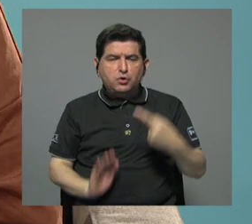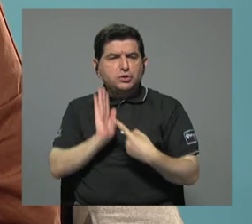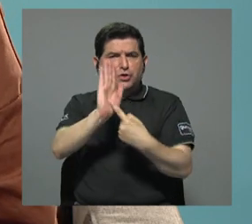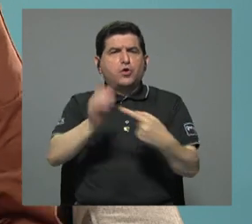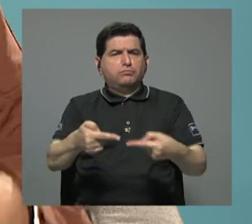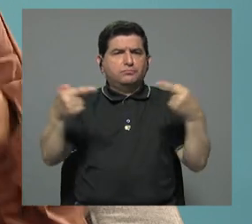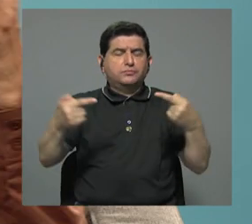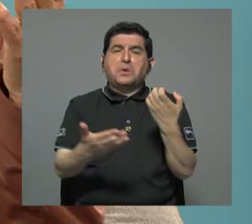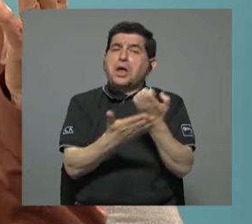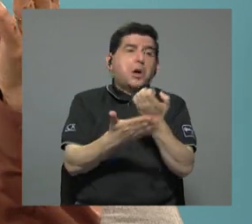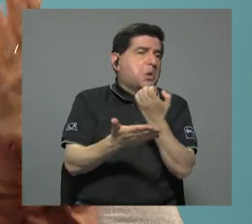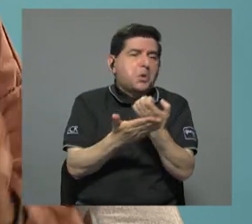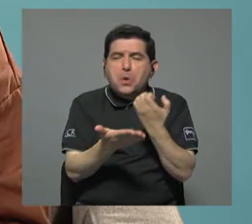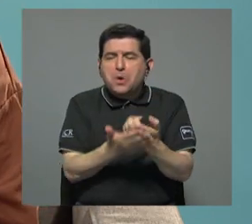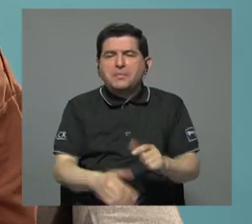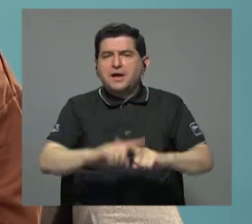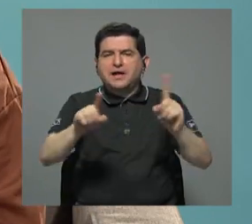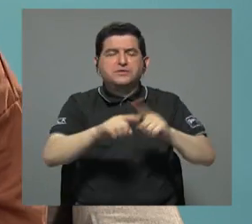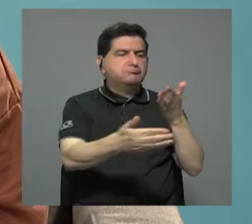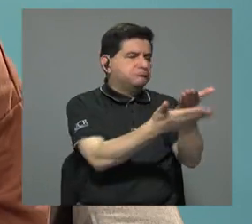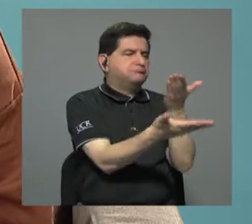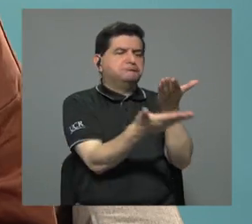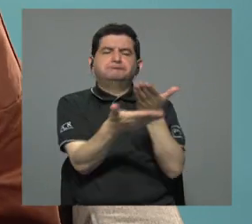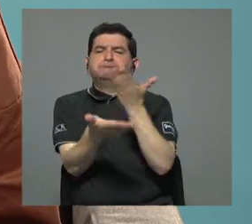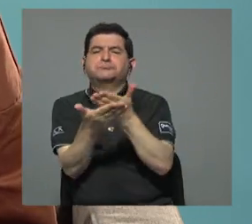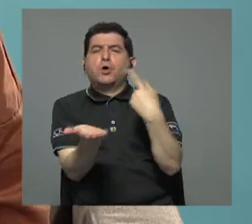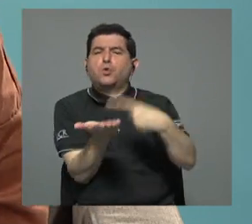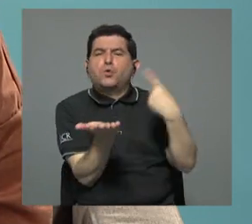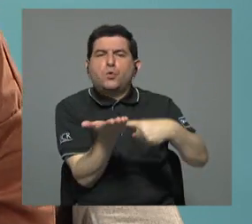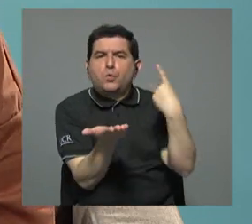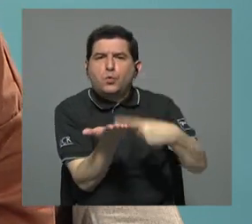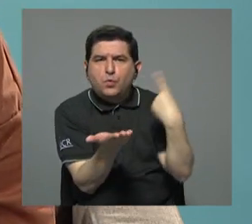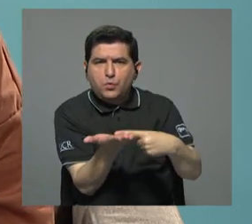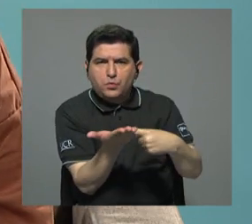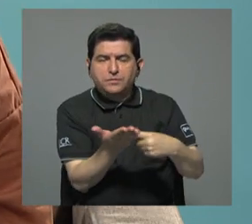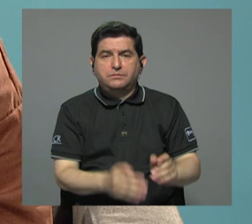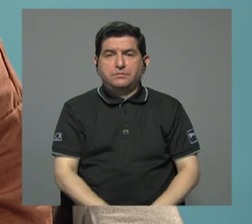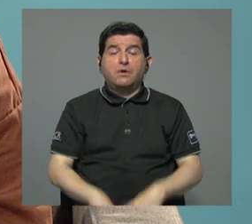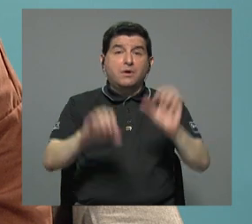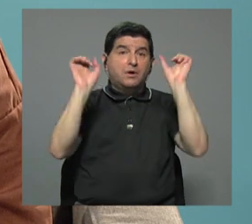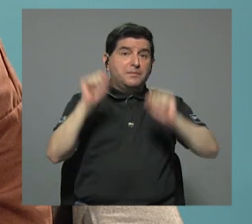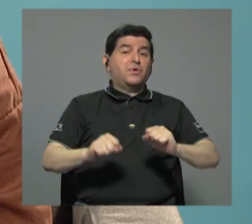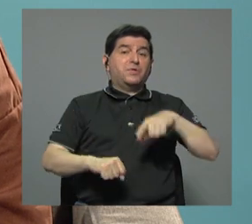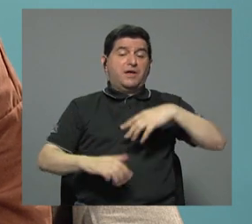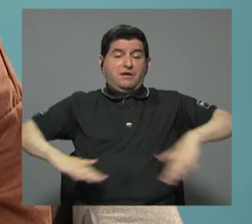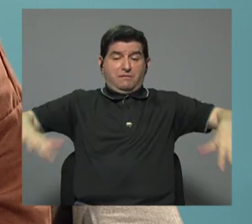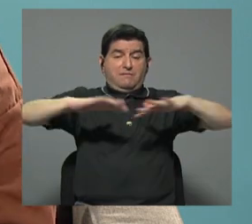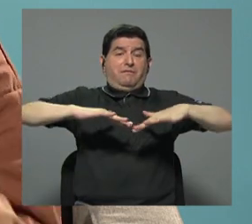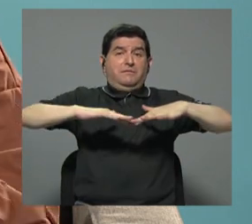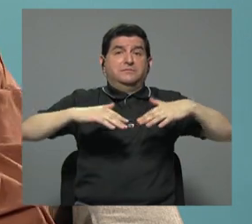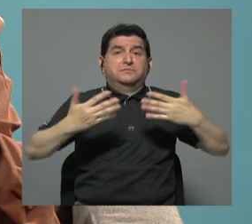económicas en fin con distintas propuestas debatir tener un